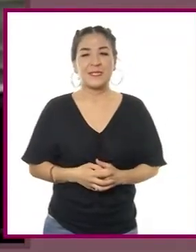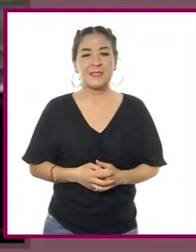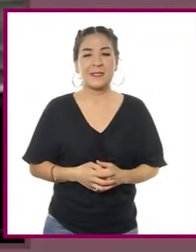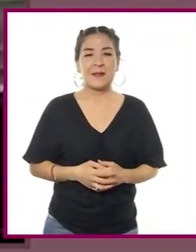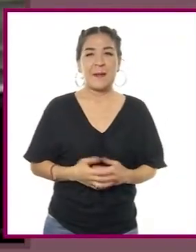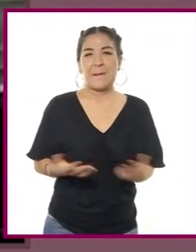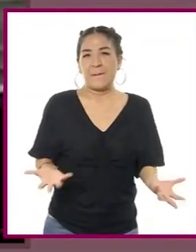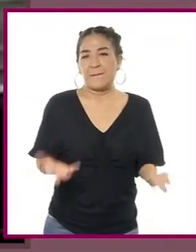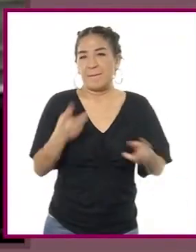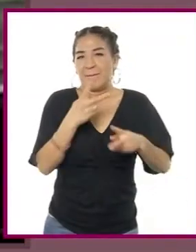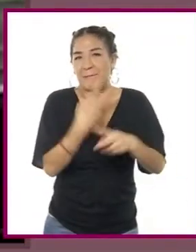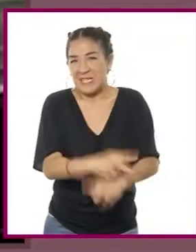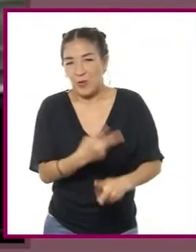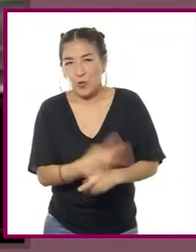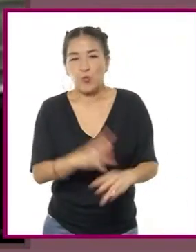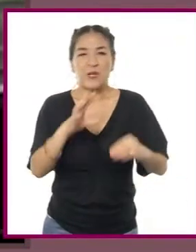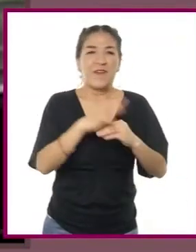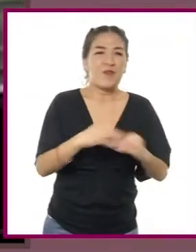vegetales